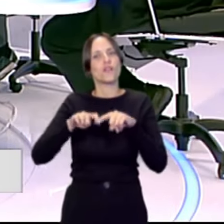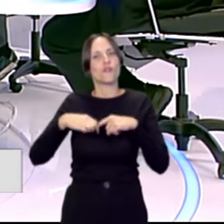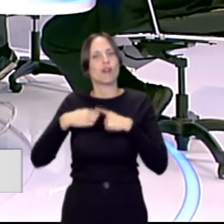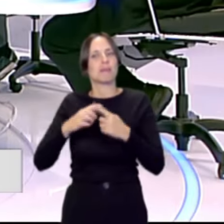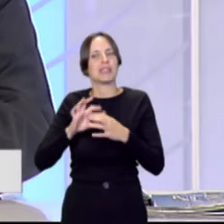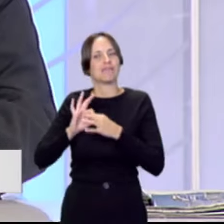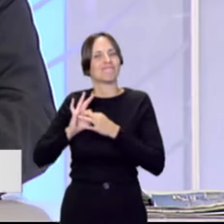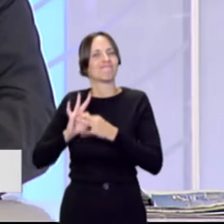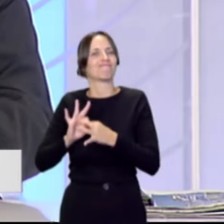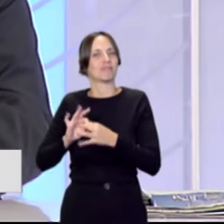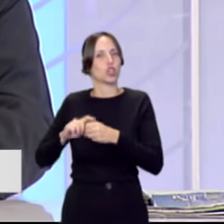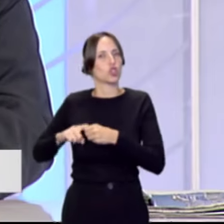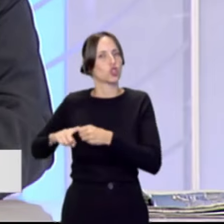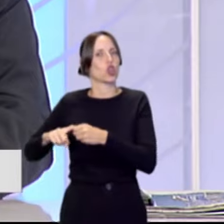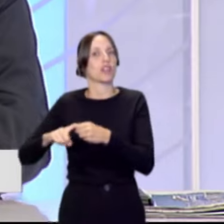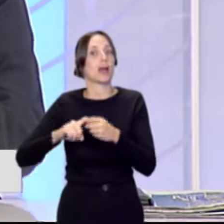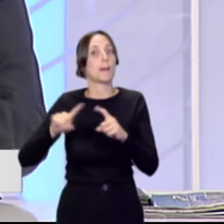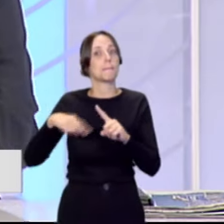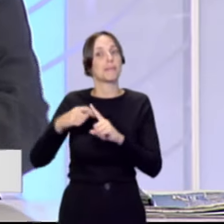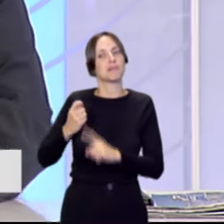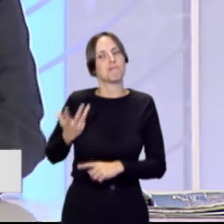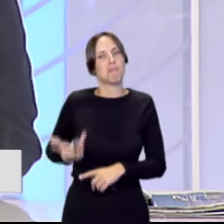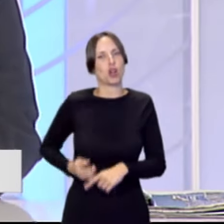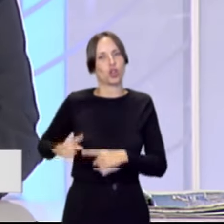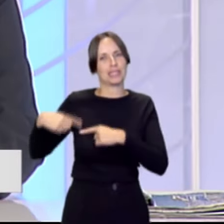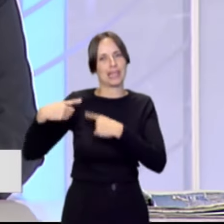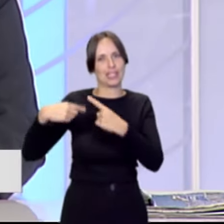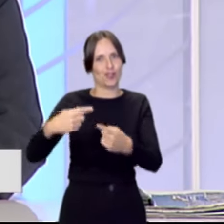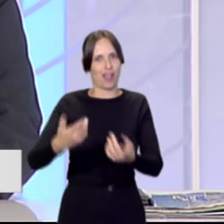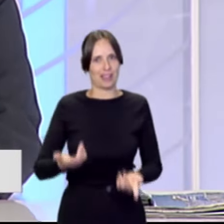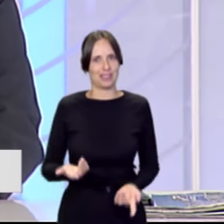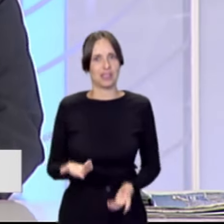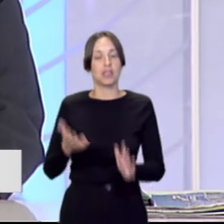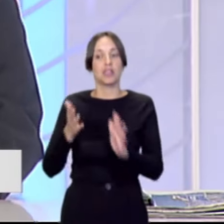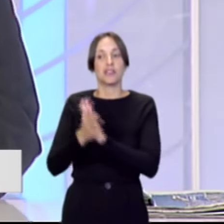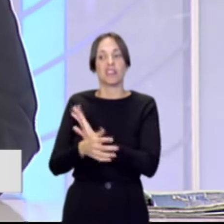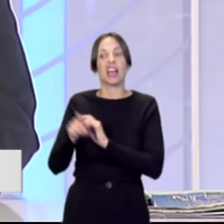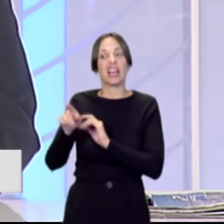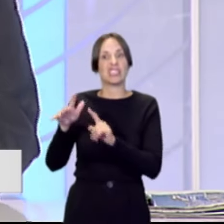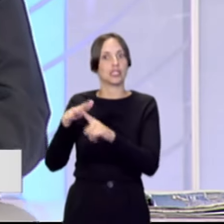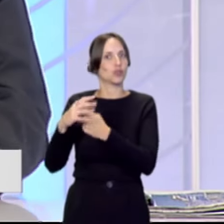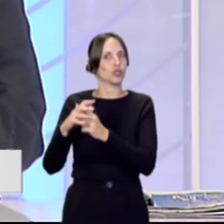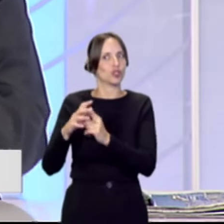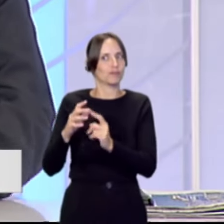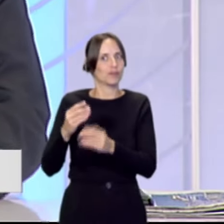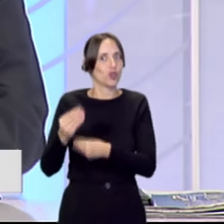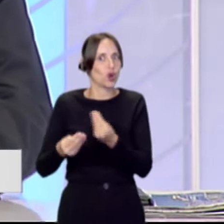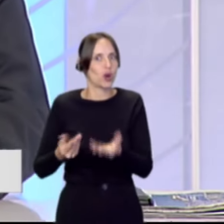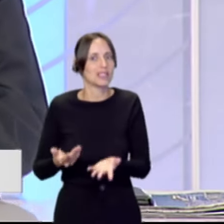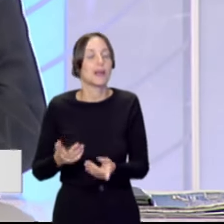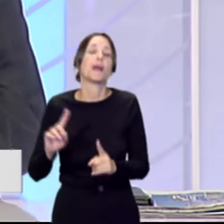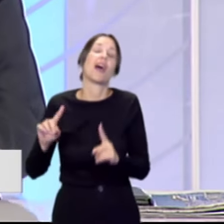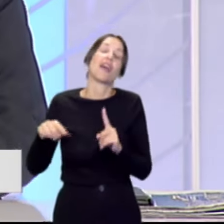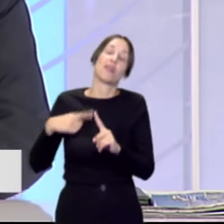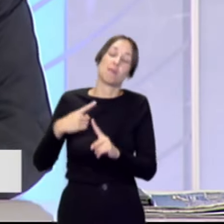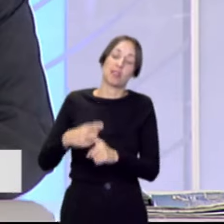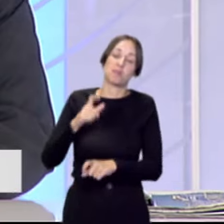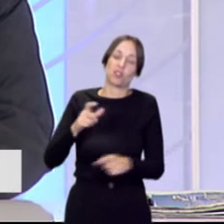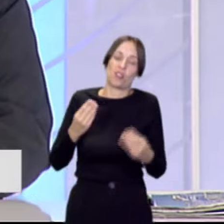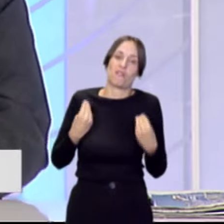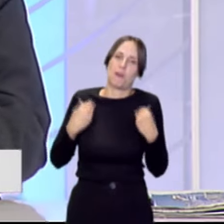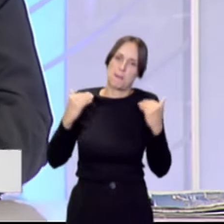solidaridad, valores más tradicionales que impiden que sucedan este tipo de cosas. También menos población, evidentemente hay muchísimos más casos en